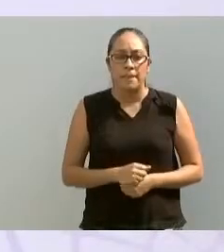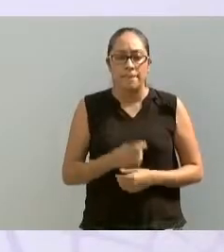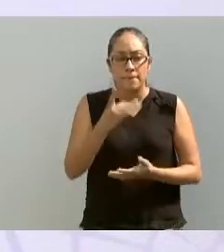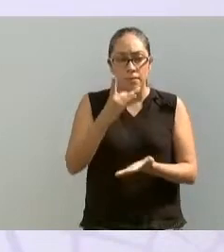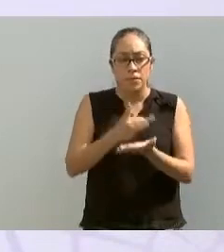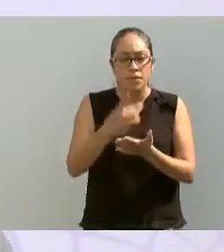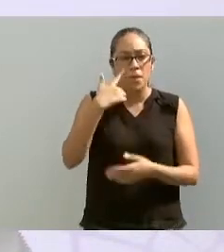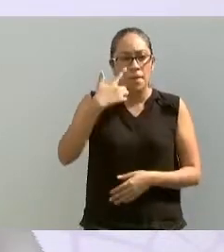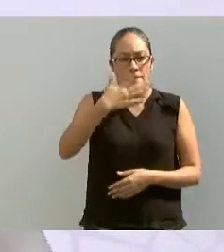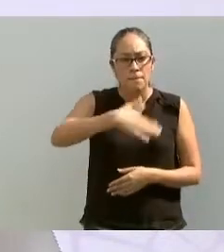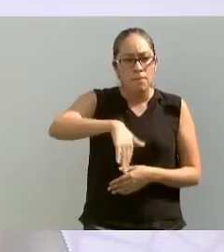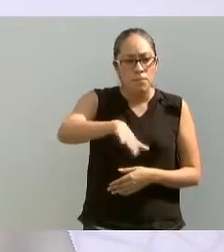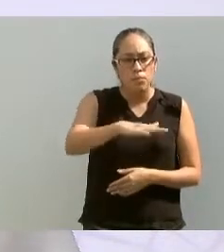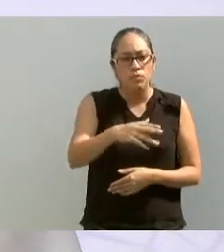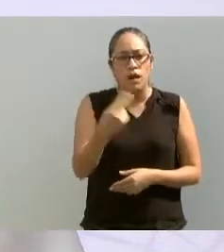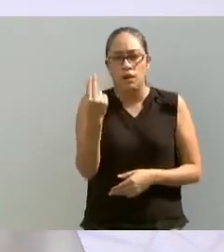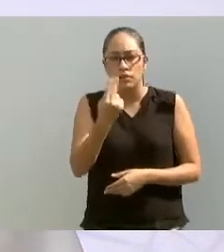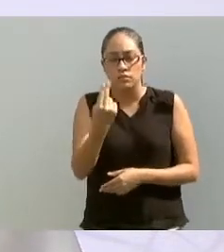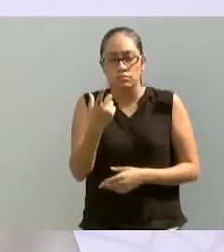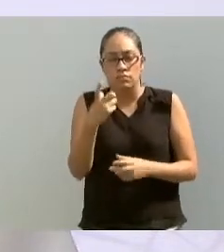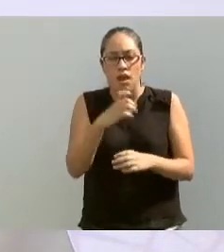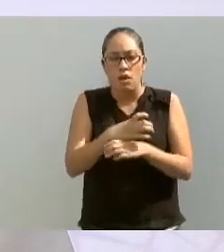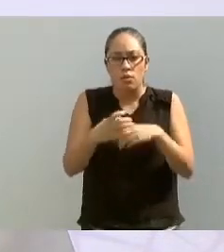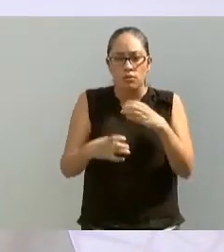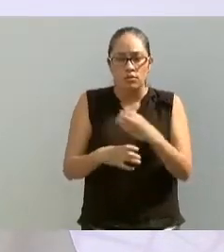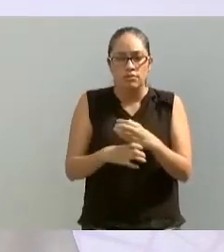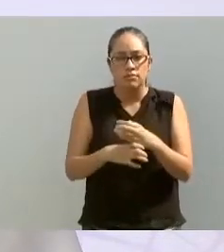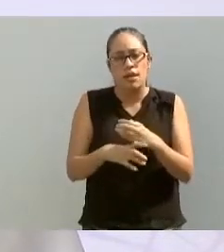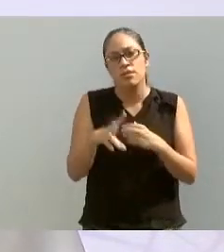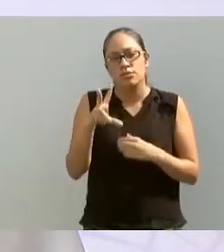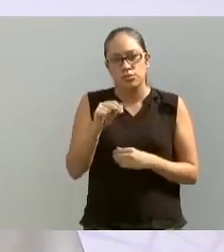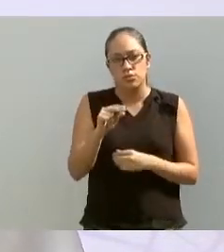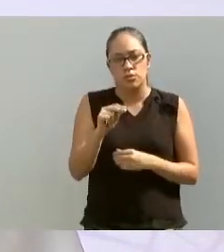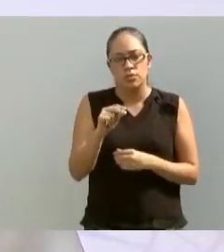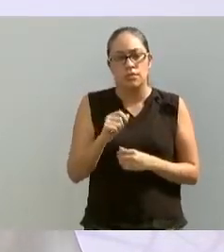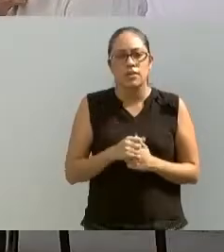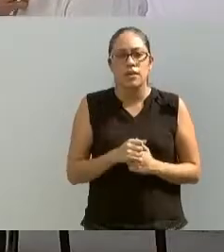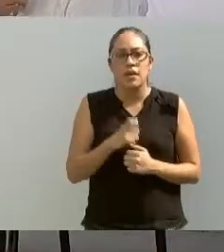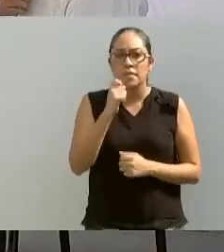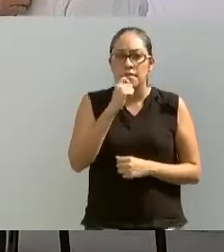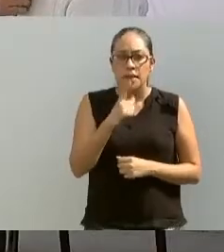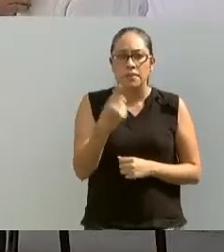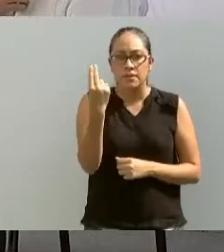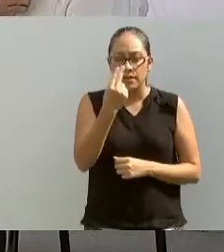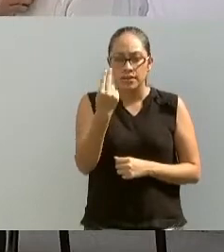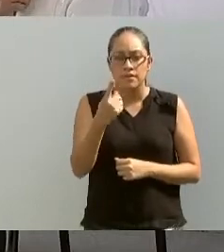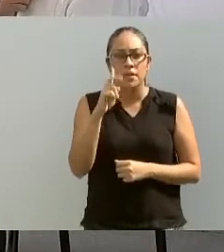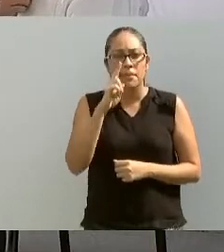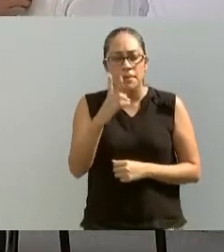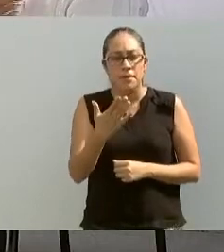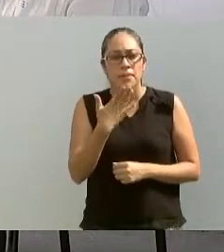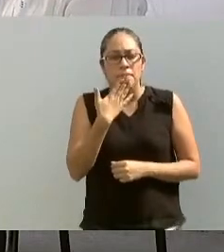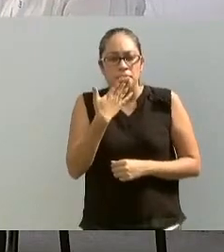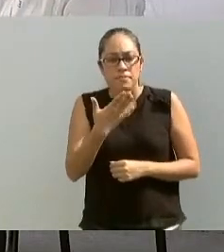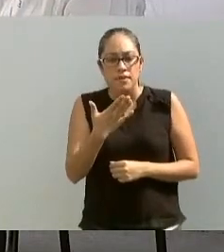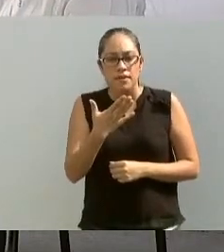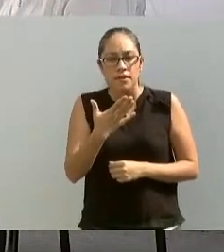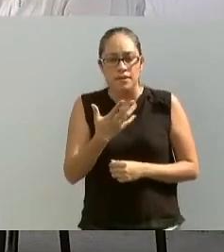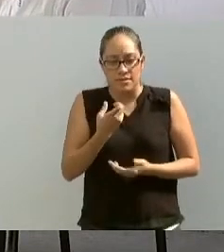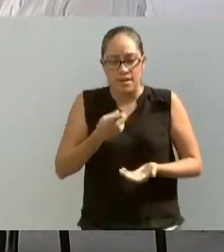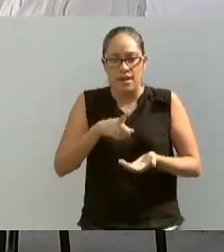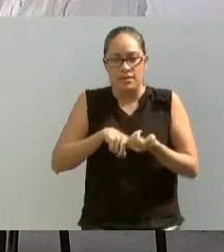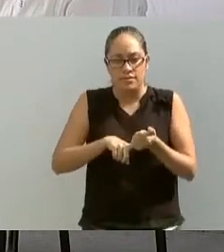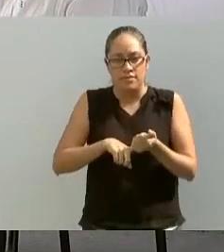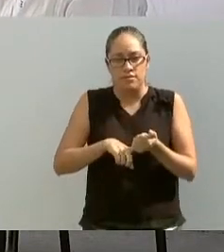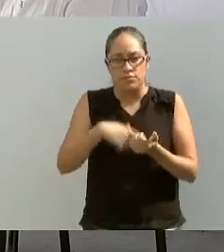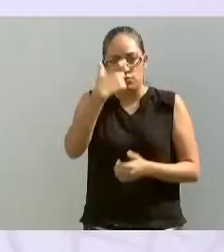el bienestar material, sino también buscar el bienestar del alma. Son